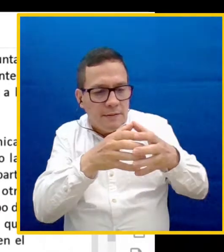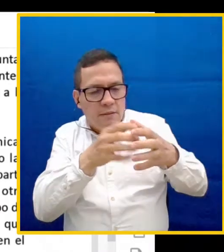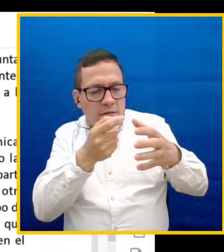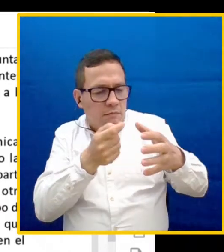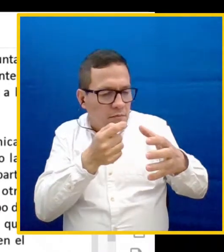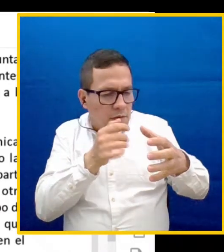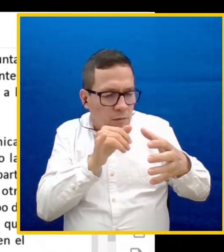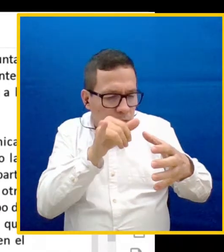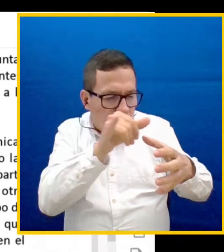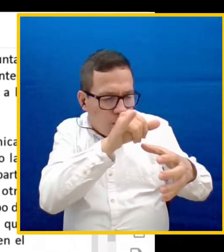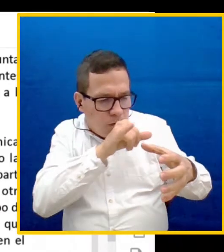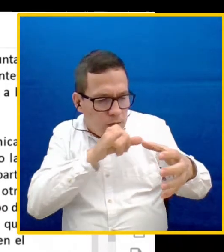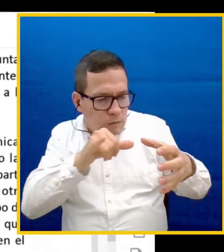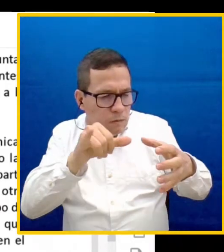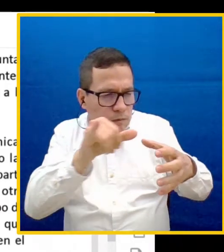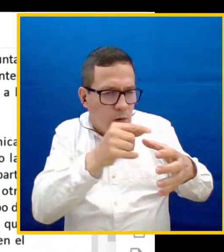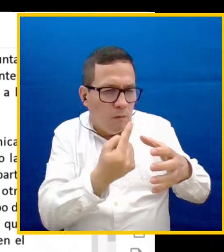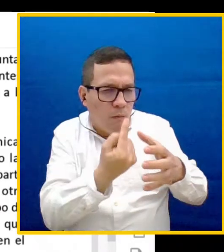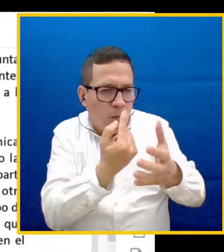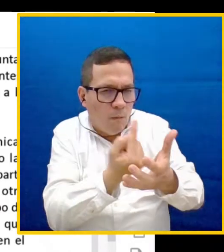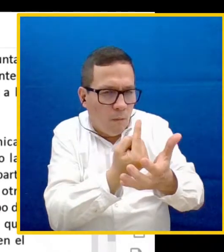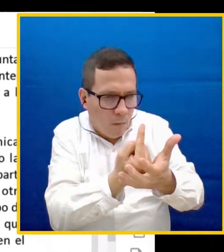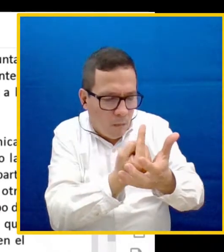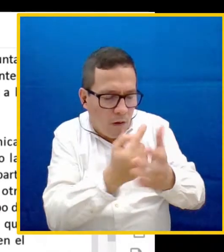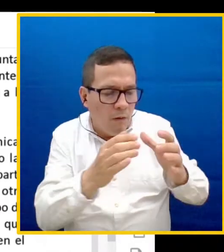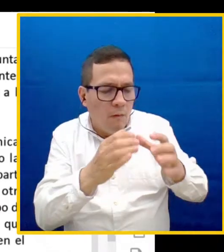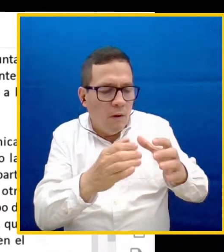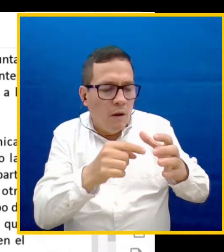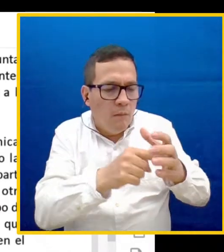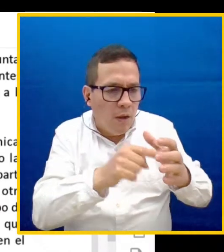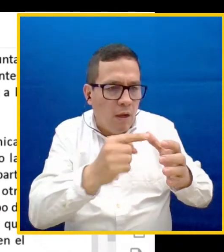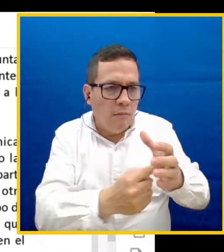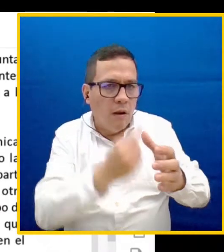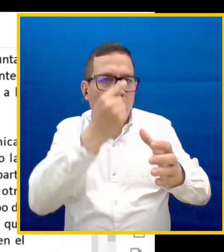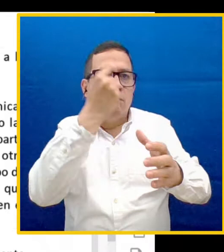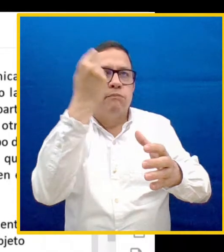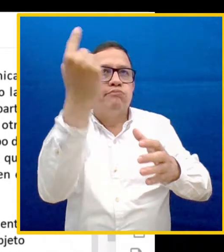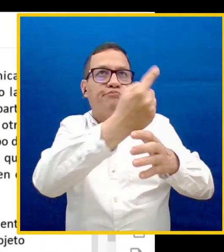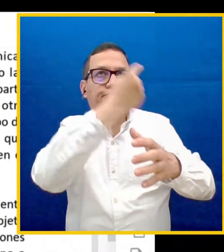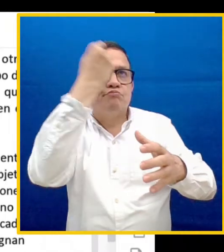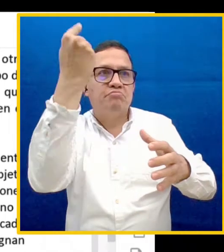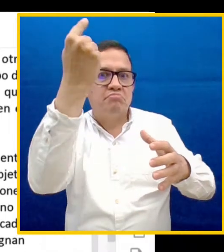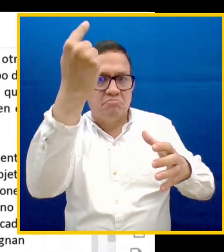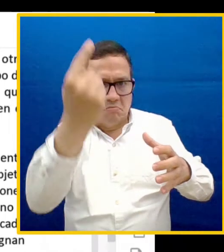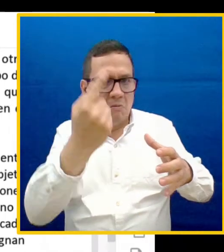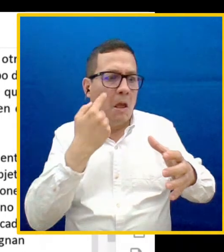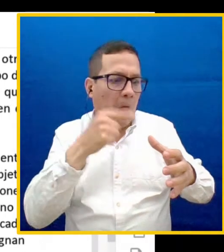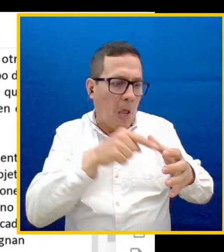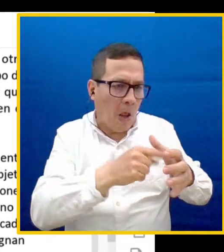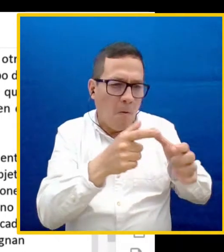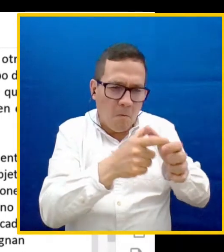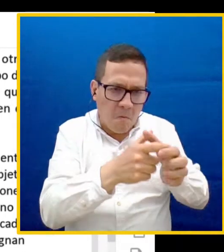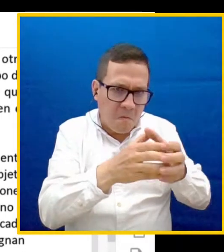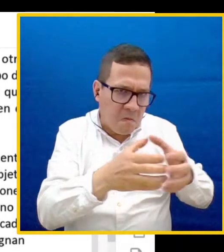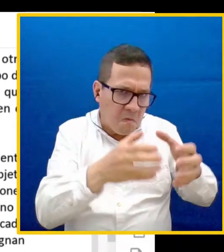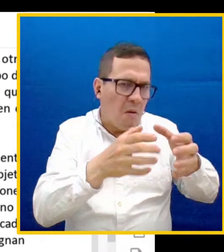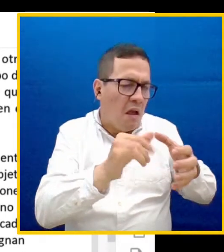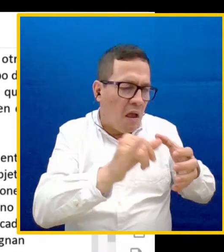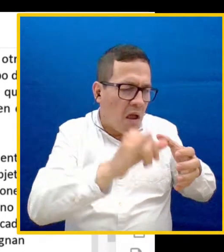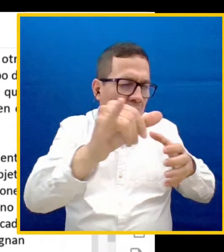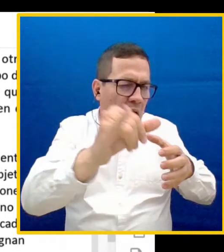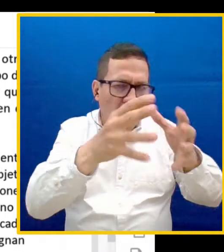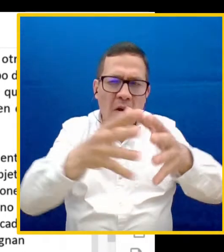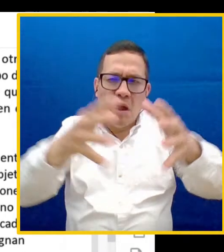común, se establecen generalizaciones confiables. Sin embargo,